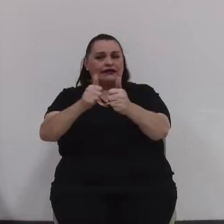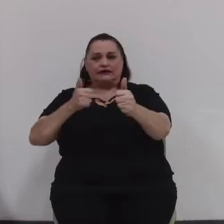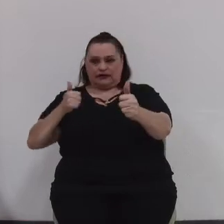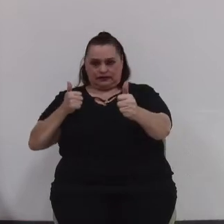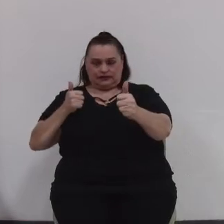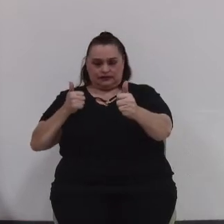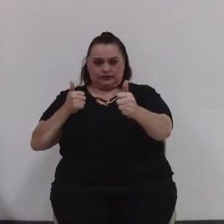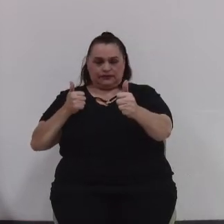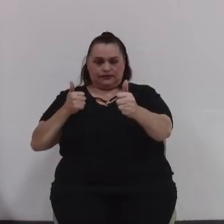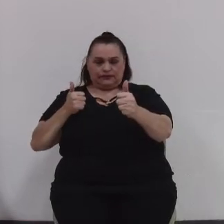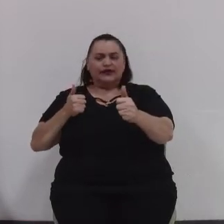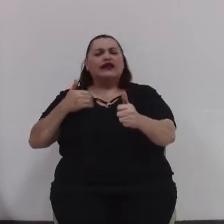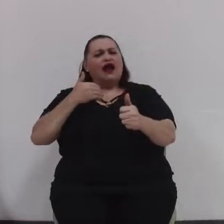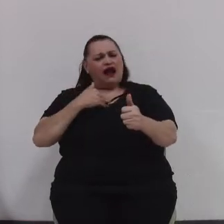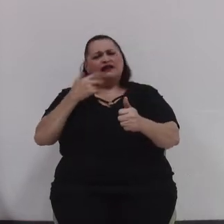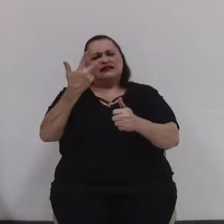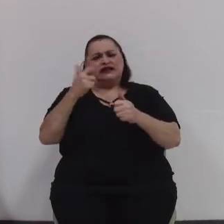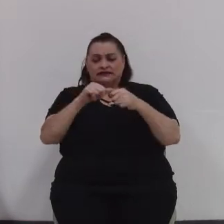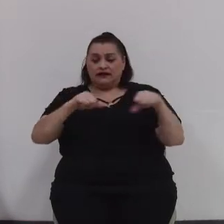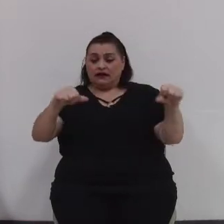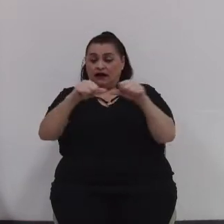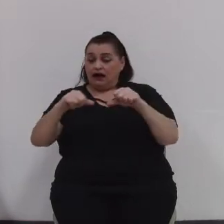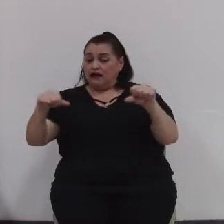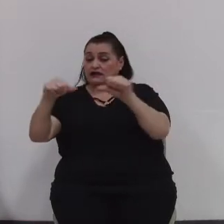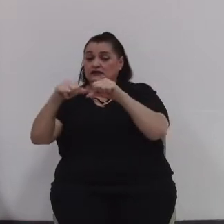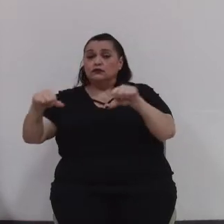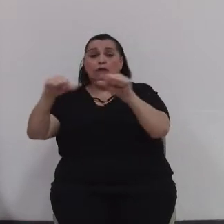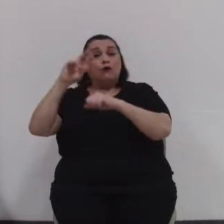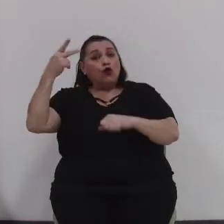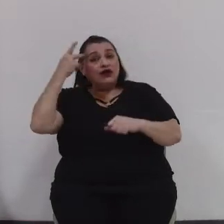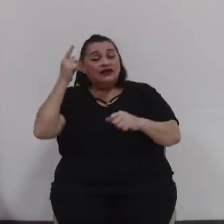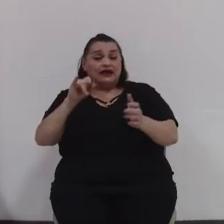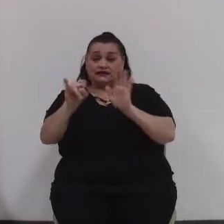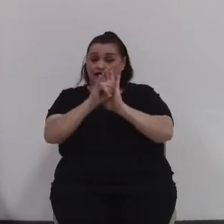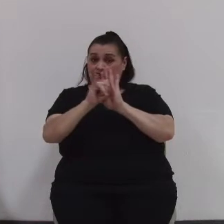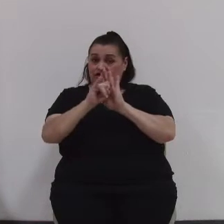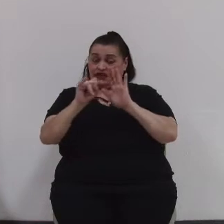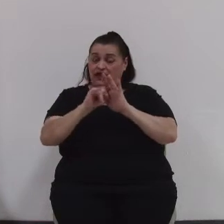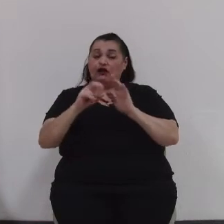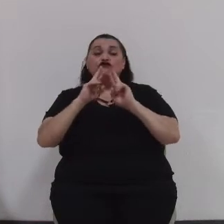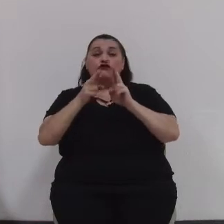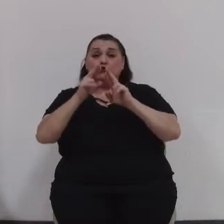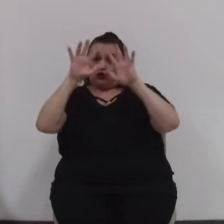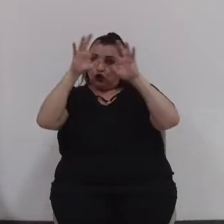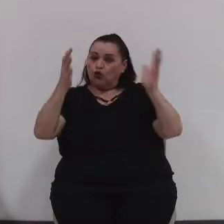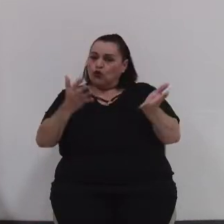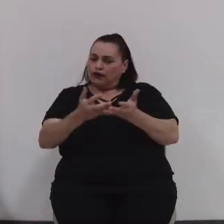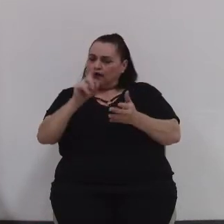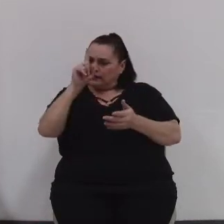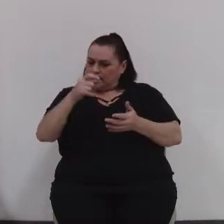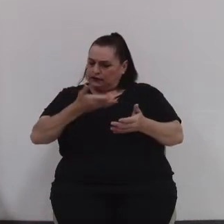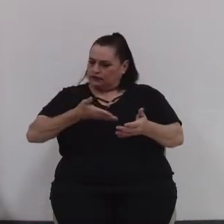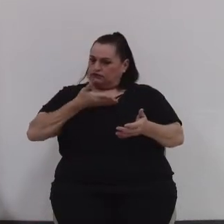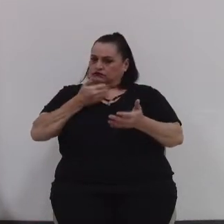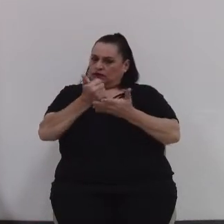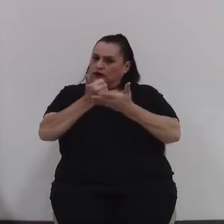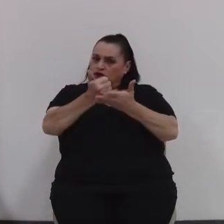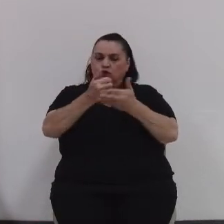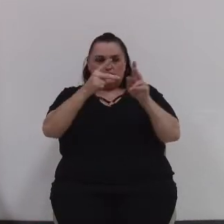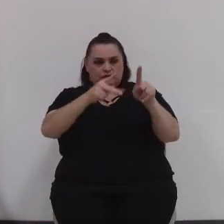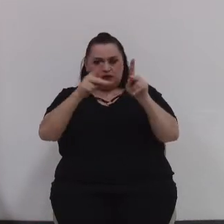atrás. Hay al menos 3 áreas de política que se identifican en el reporte global que deben privilegiarse para ayudar a las personas